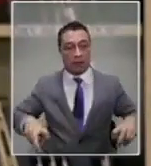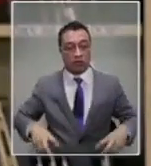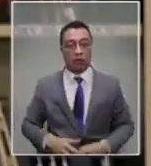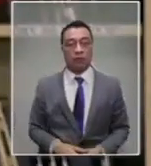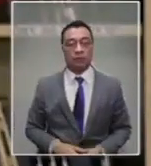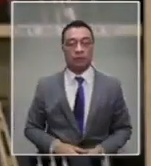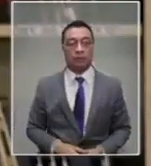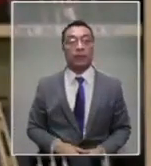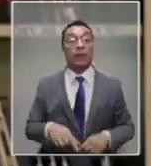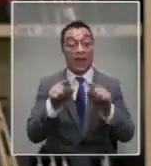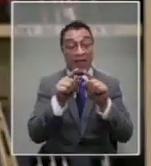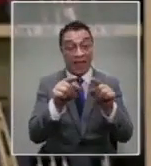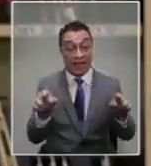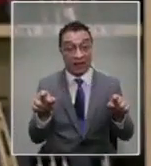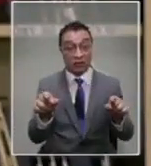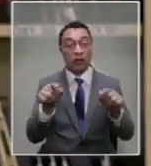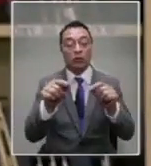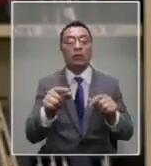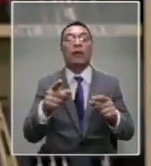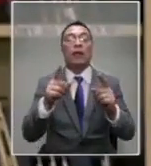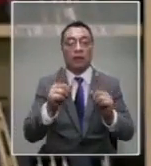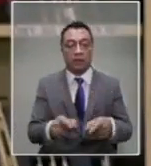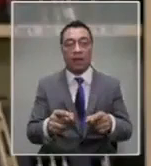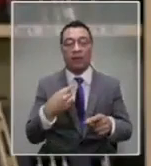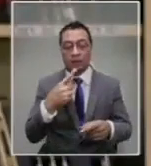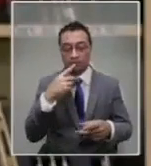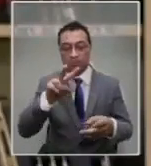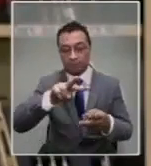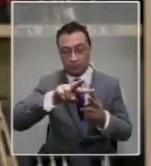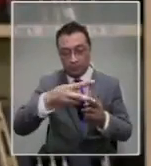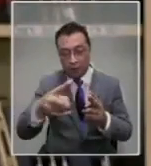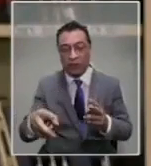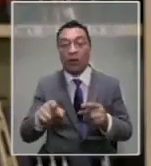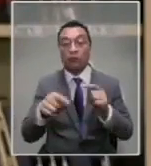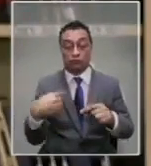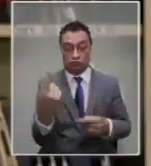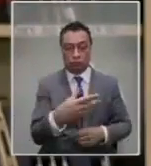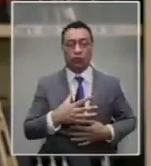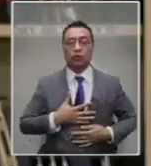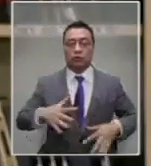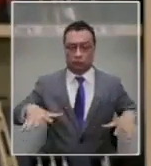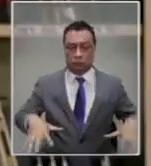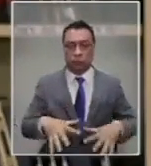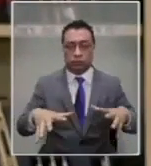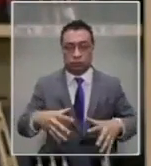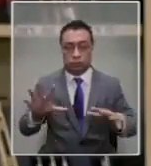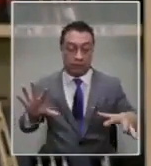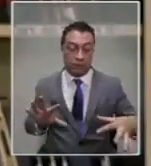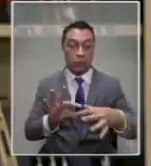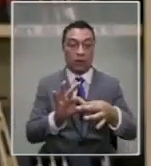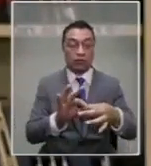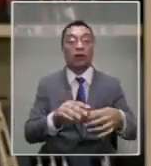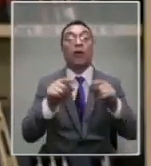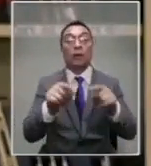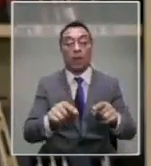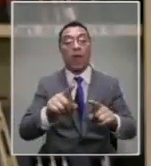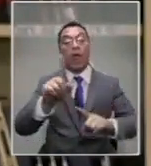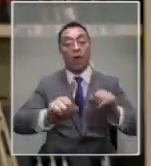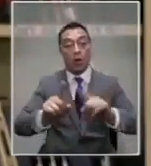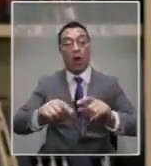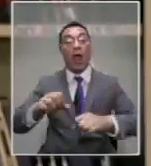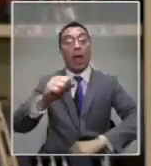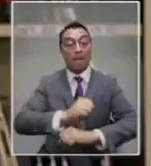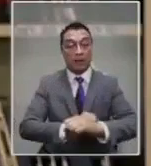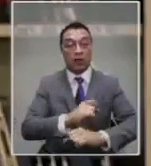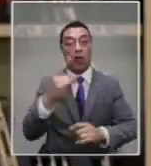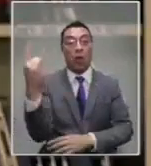investigación. Y eso es algo que también debería modificarse. Nosotros hacemos esfuerzo en nuestra área de vinculación con el medio, invitamos a